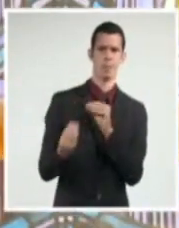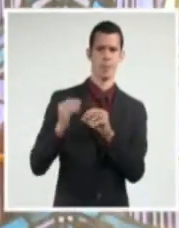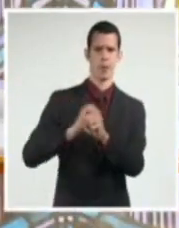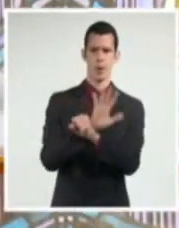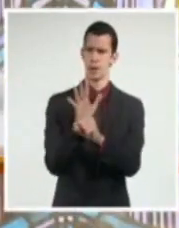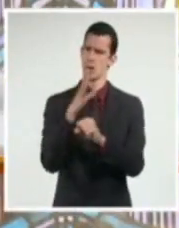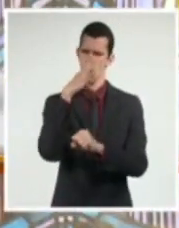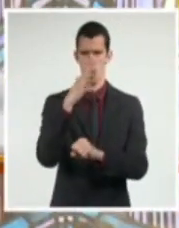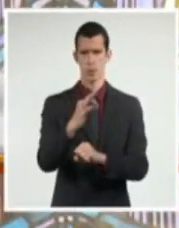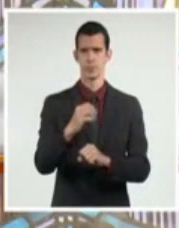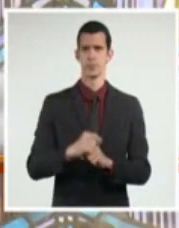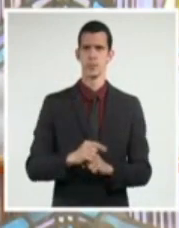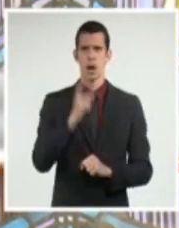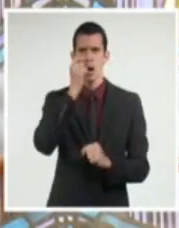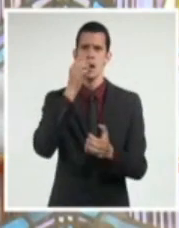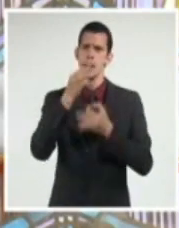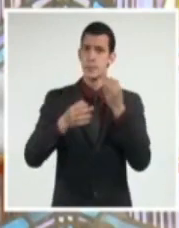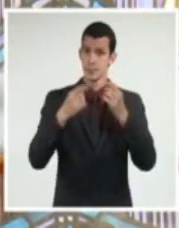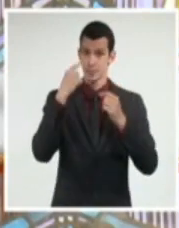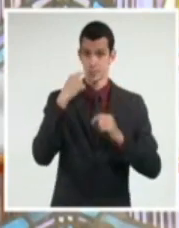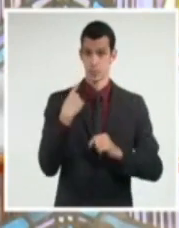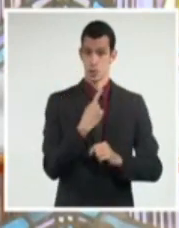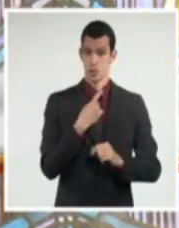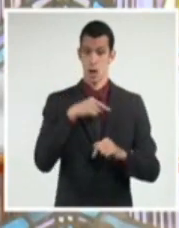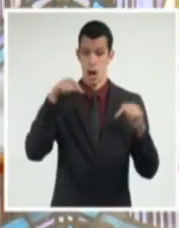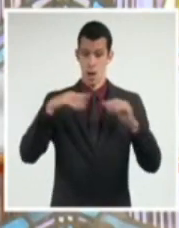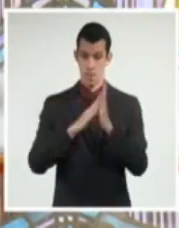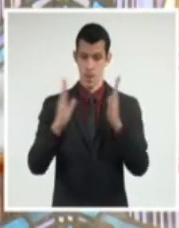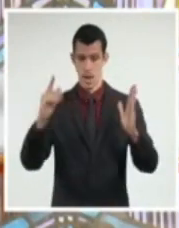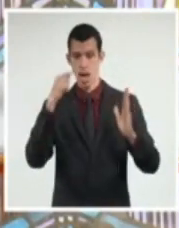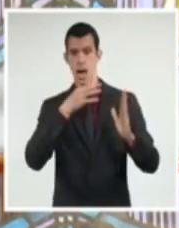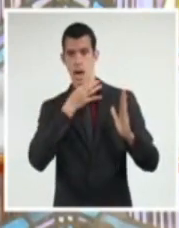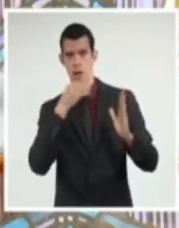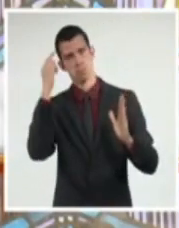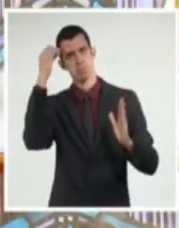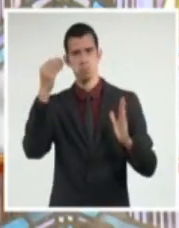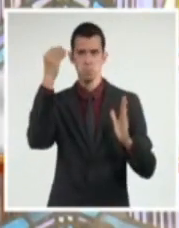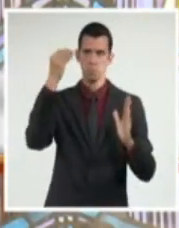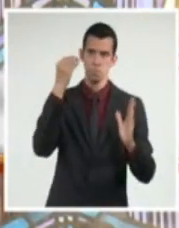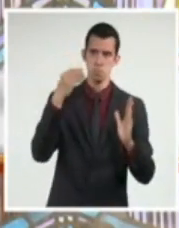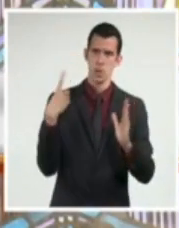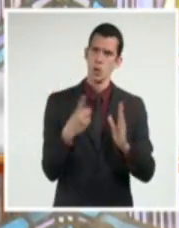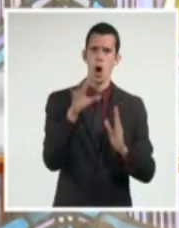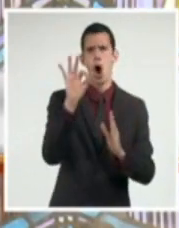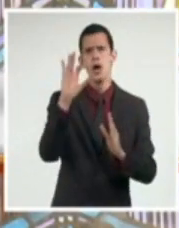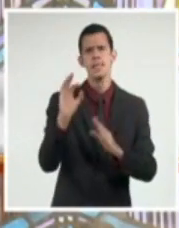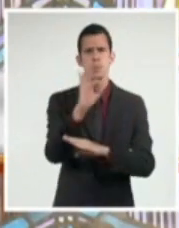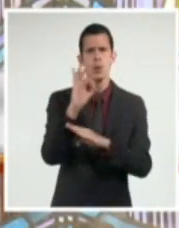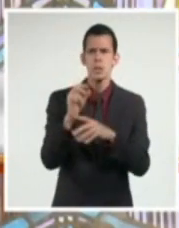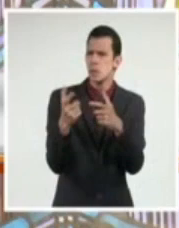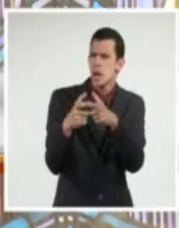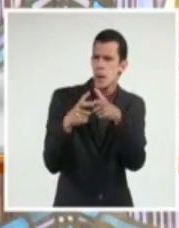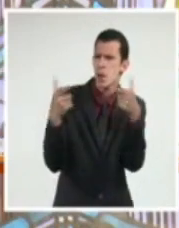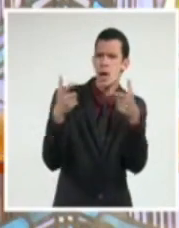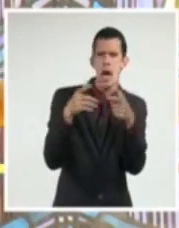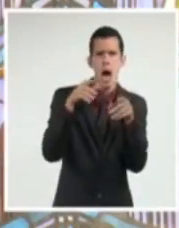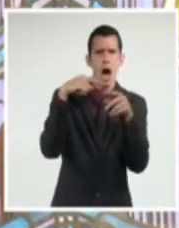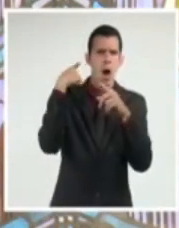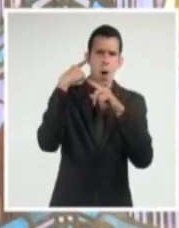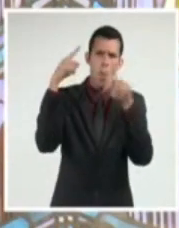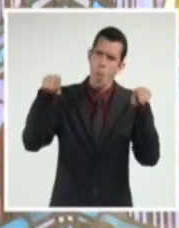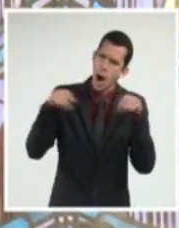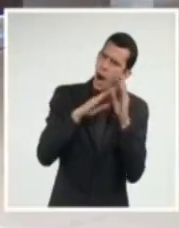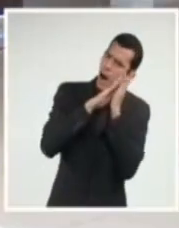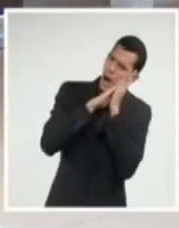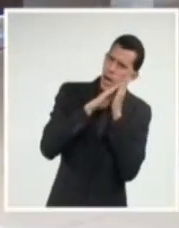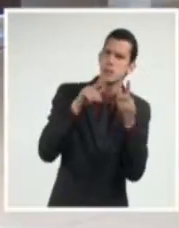una muy buena ocupación del más del 80% en el caso del Hotel Santa María. Y en los próximos meses también ya tenemos